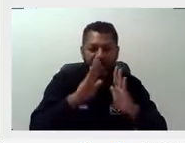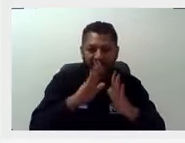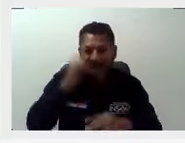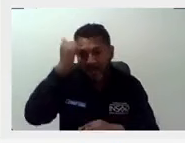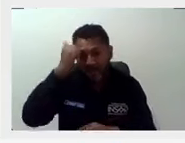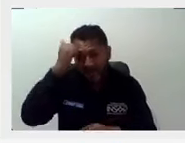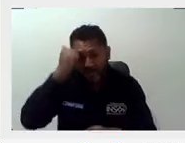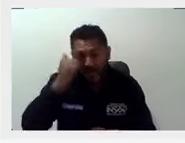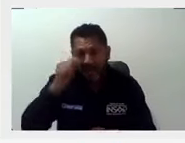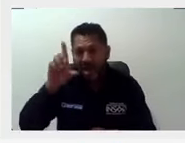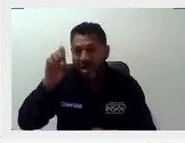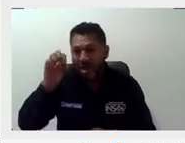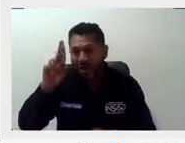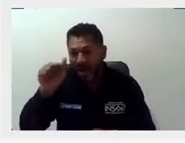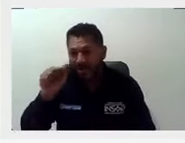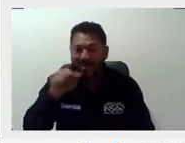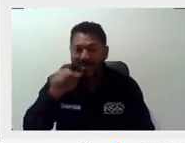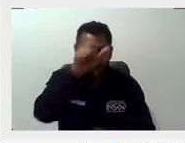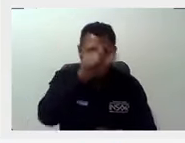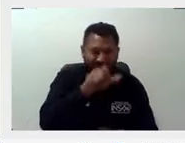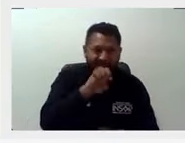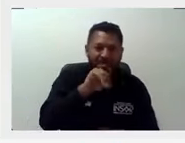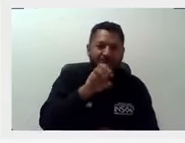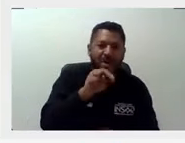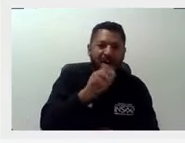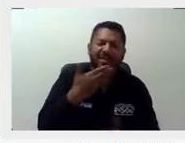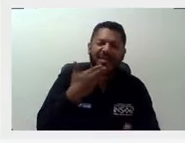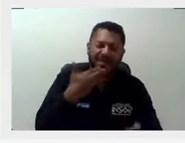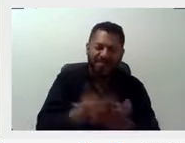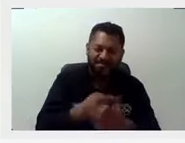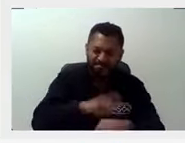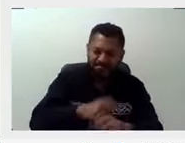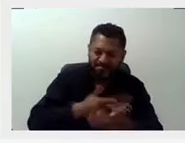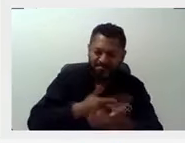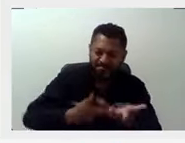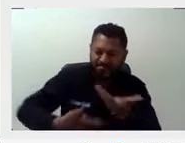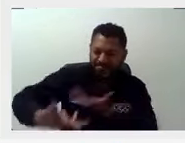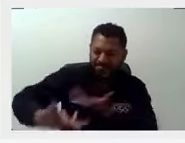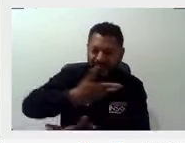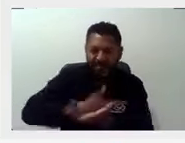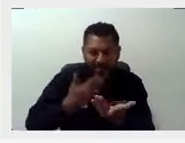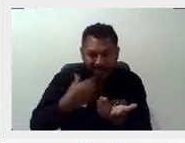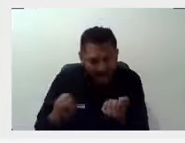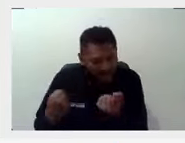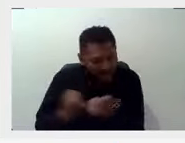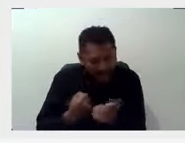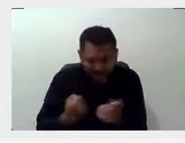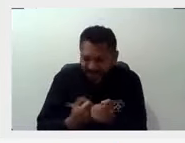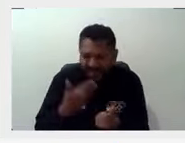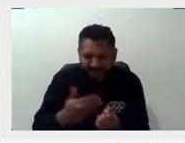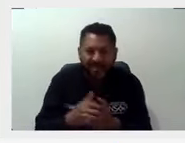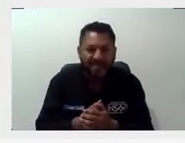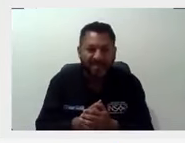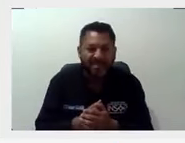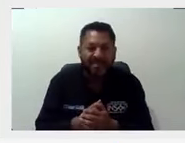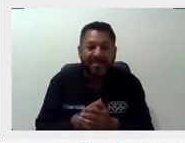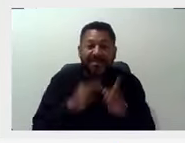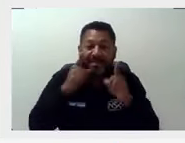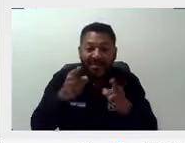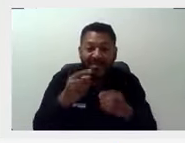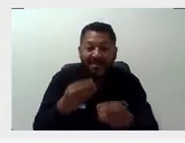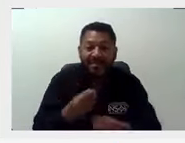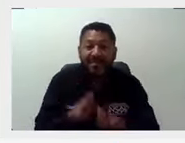como a Mónica por la generosidad en el tiempo, por estar siempre apostándole a esos temas. Y quiero que ustedes le den un mensaje a las familias que en